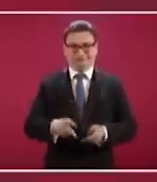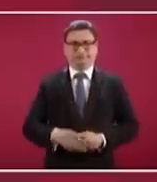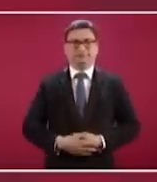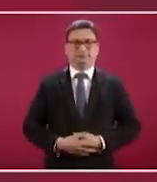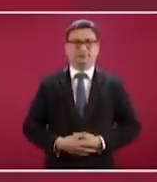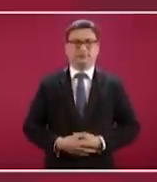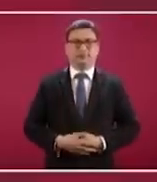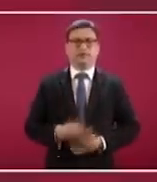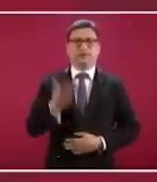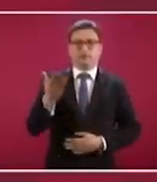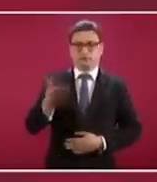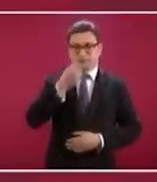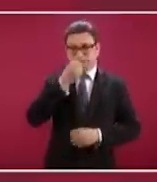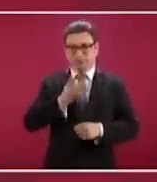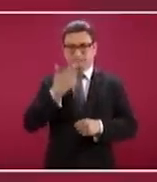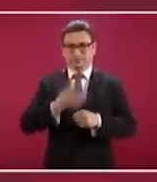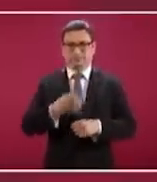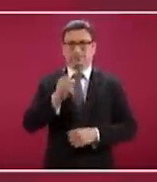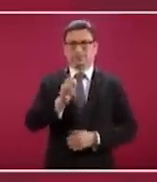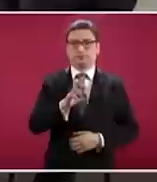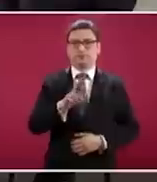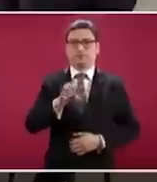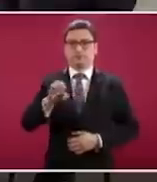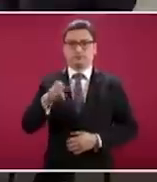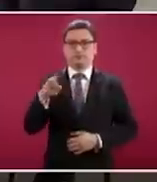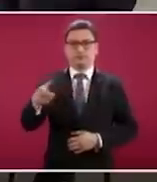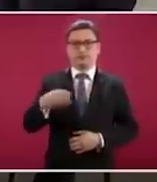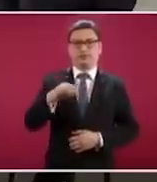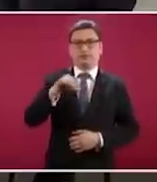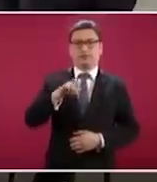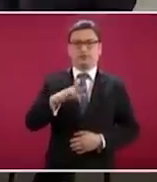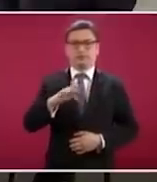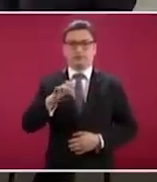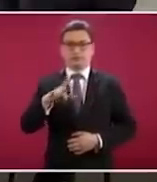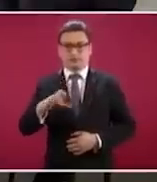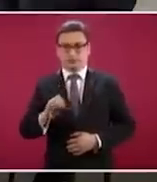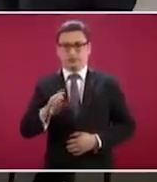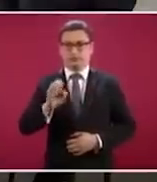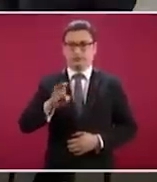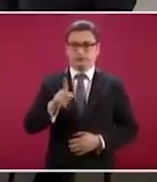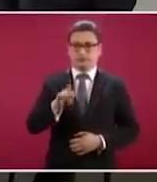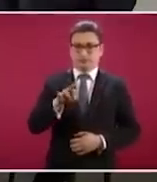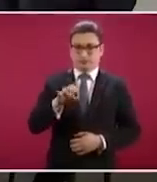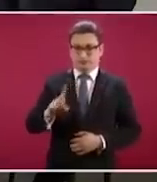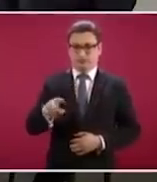Lo va a hacer el secretario de Relaciones Exteriores, Marcelo Ebrard.